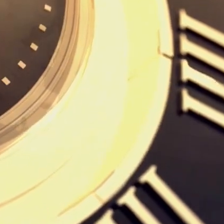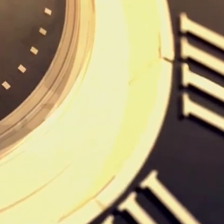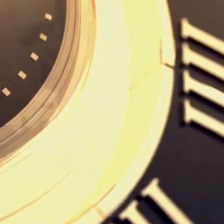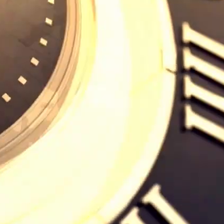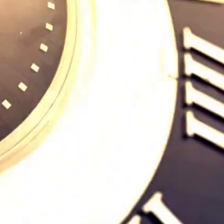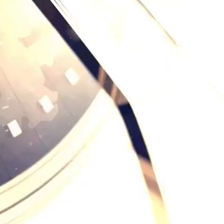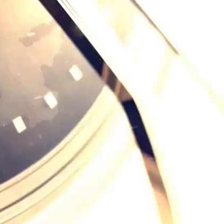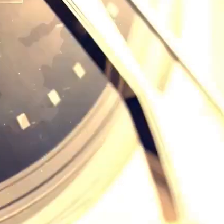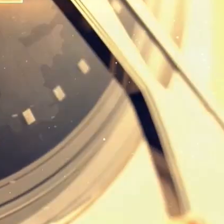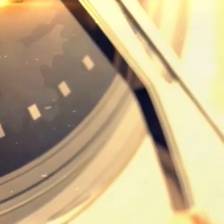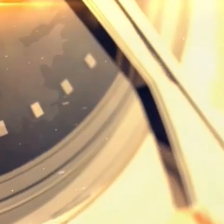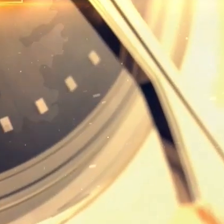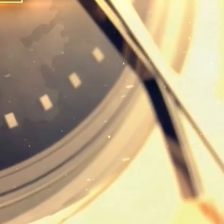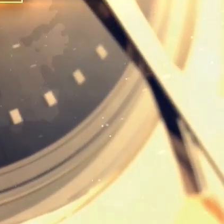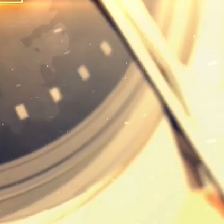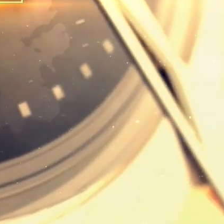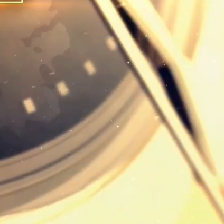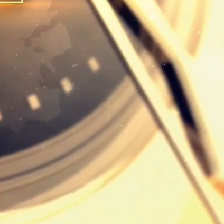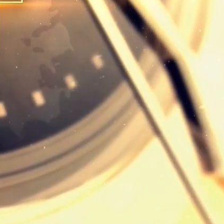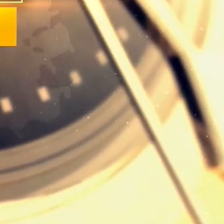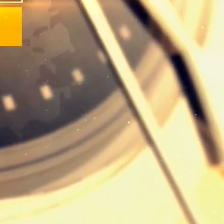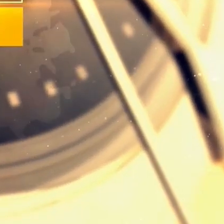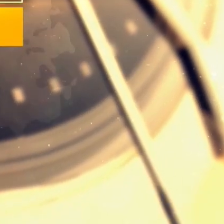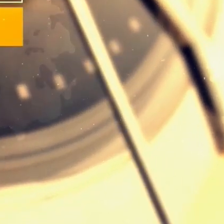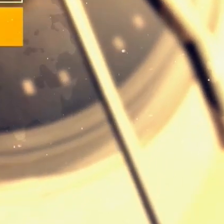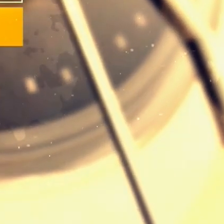Eres más que mi vida.